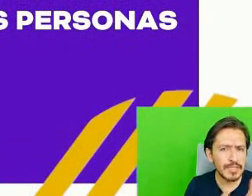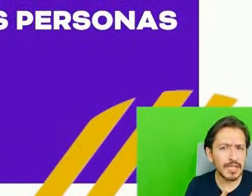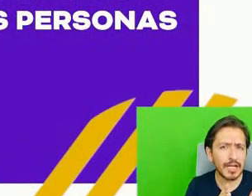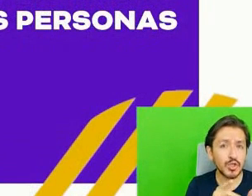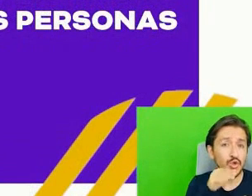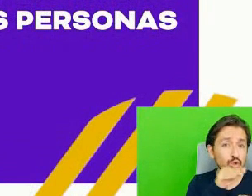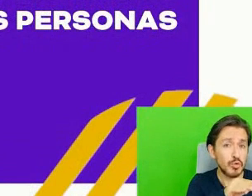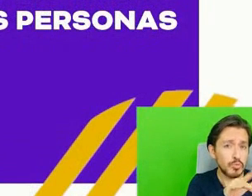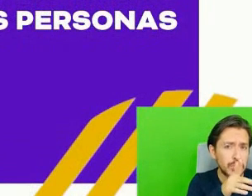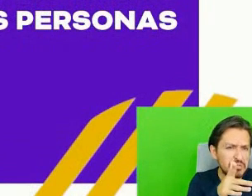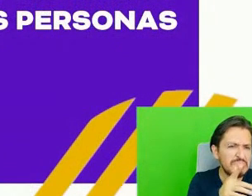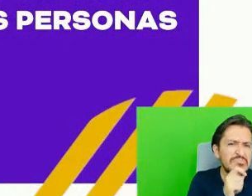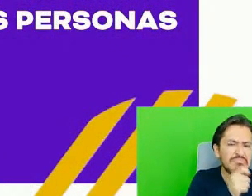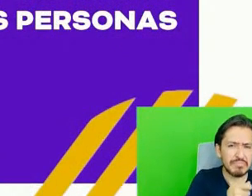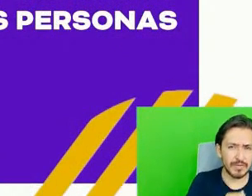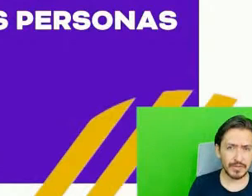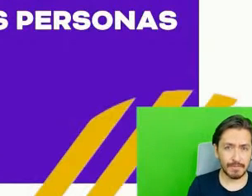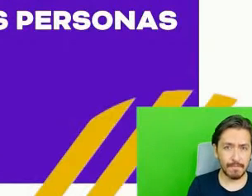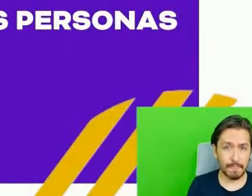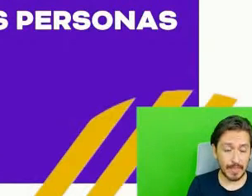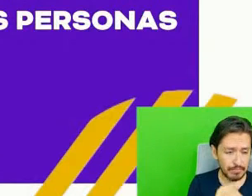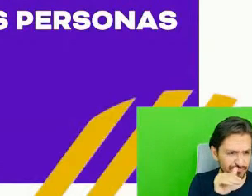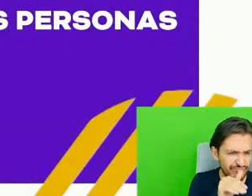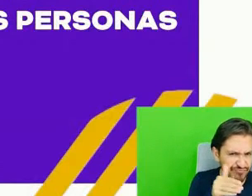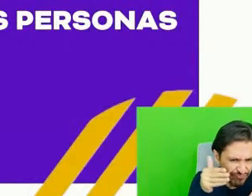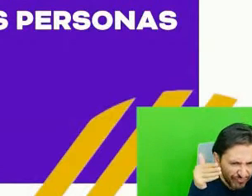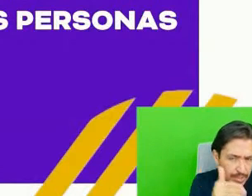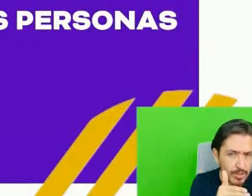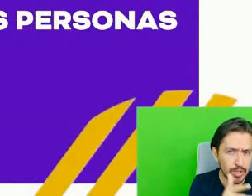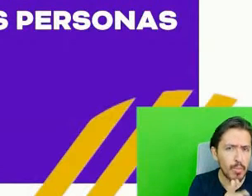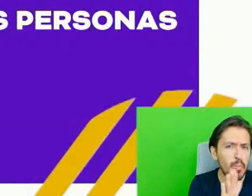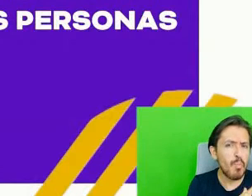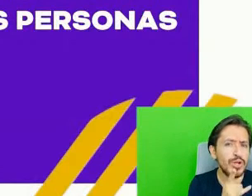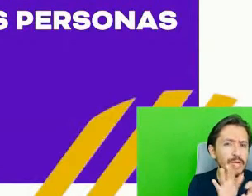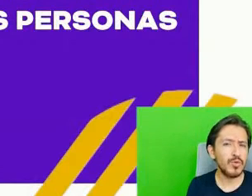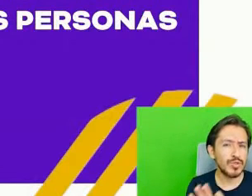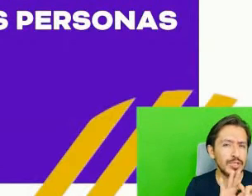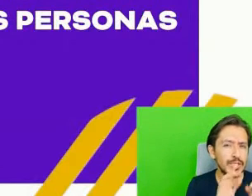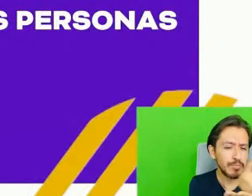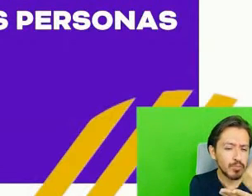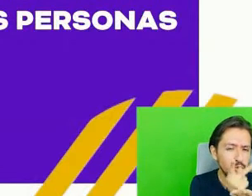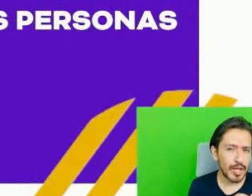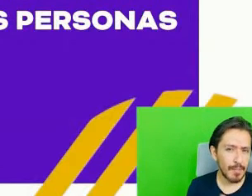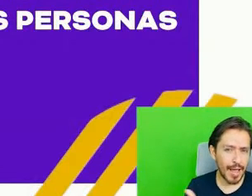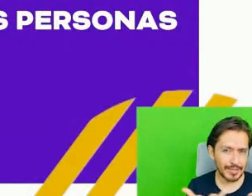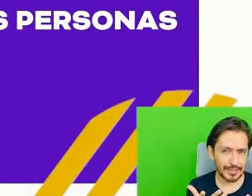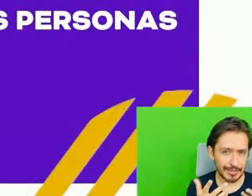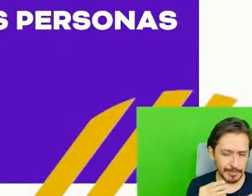Cultura, haciendo un énfasis en la importancia de diseñar programas basados en las personas.